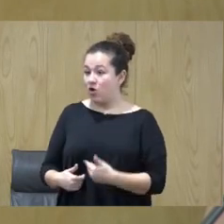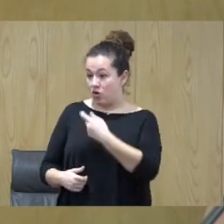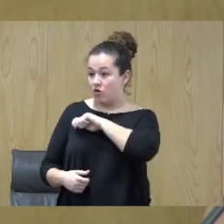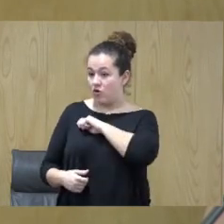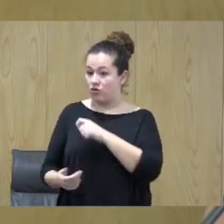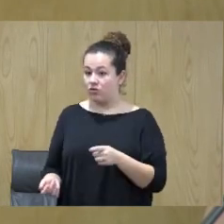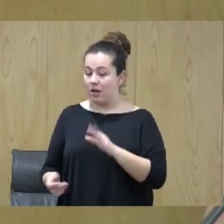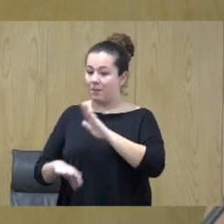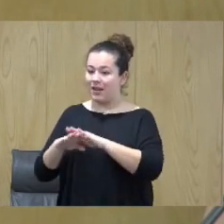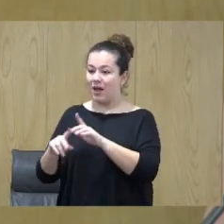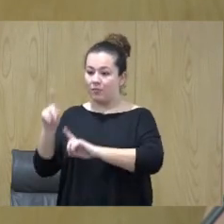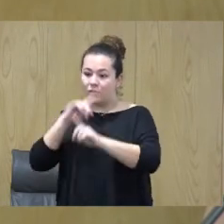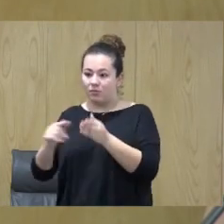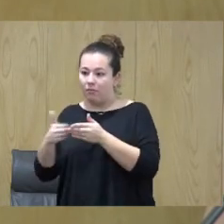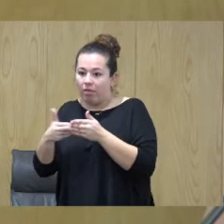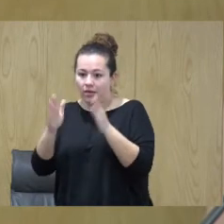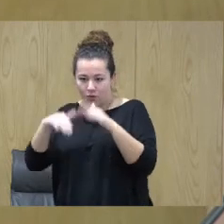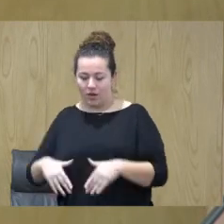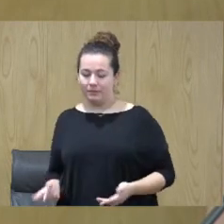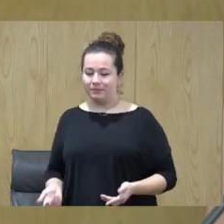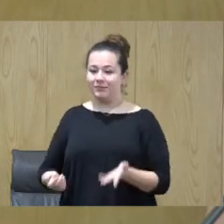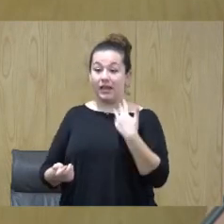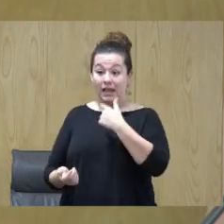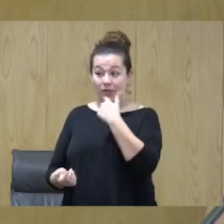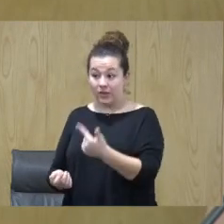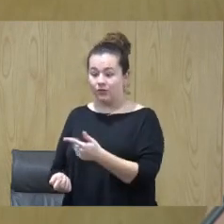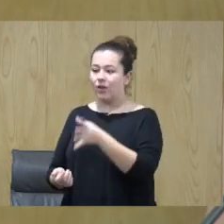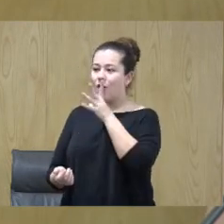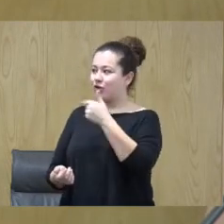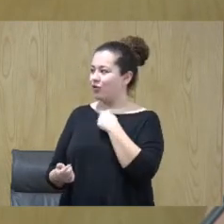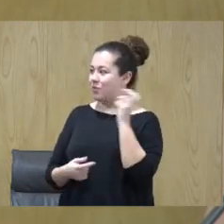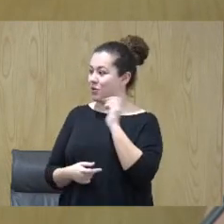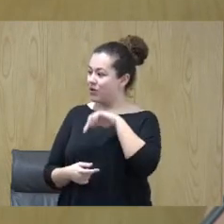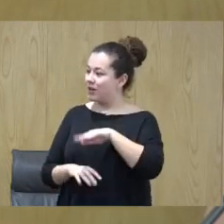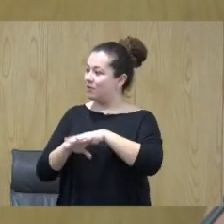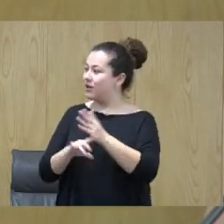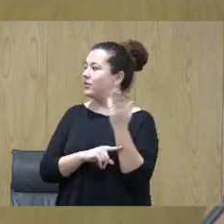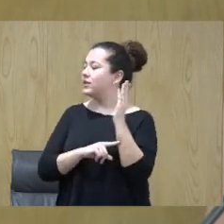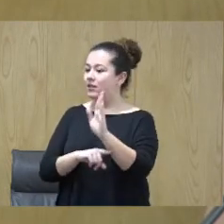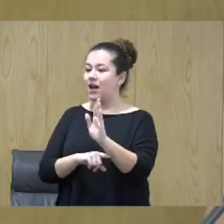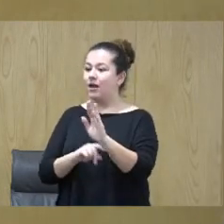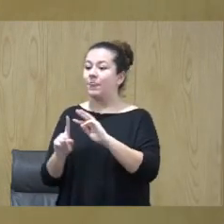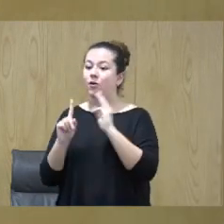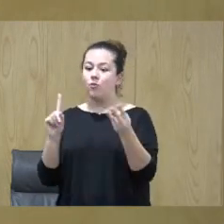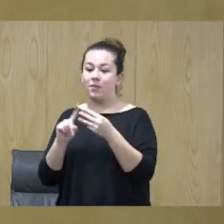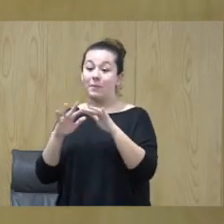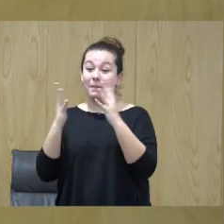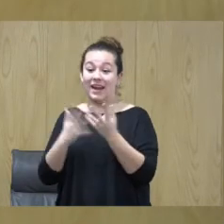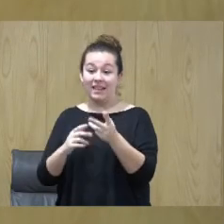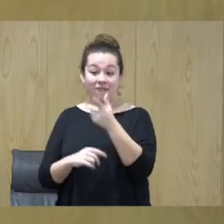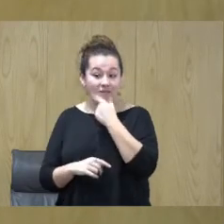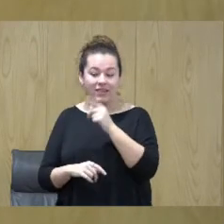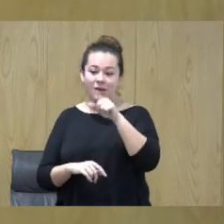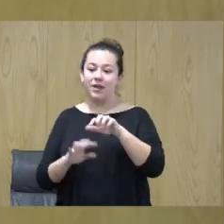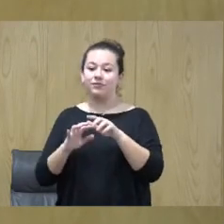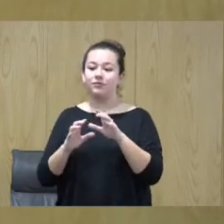ese tipo de problemas. Dicho esto, bueno, ahora estoy aquí para presentar la web de Planeta Fácil y el Club de